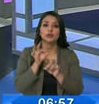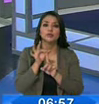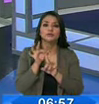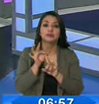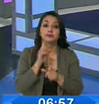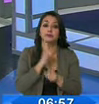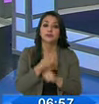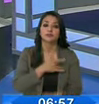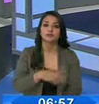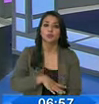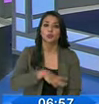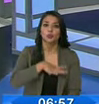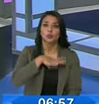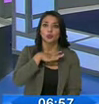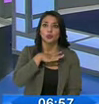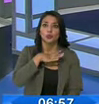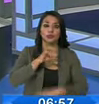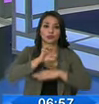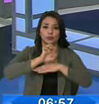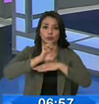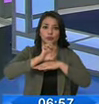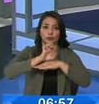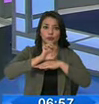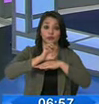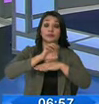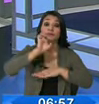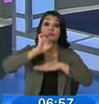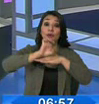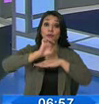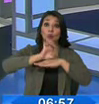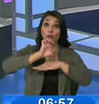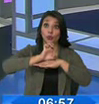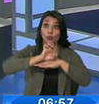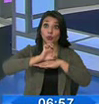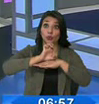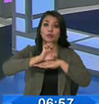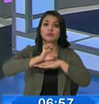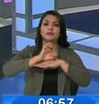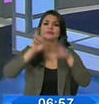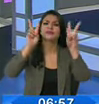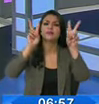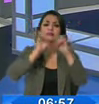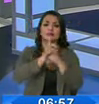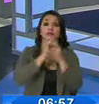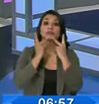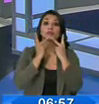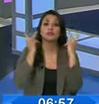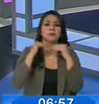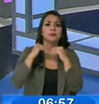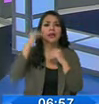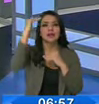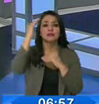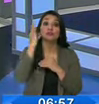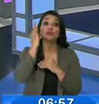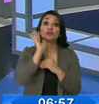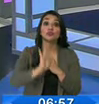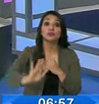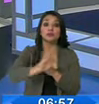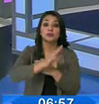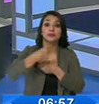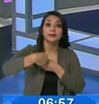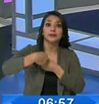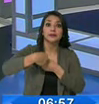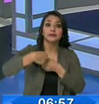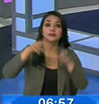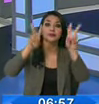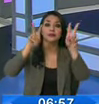orgullo como país. El Ecuador, a nivel de estamentos públicos, es donde mayor cantidad de mujeres tiene dentro de